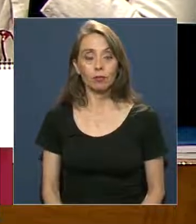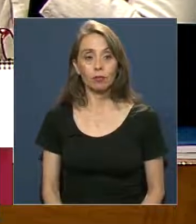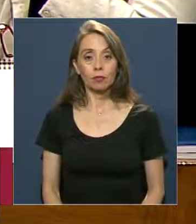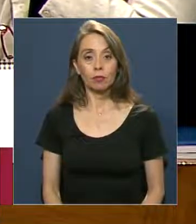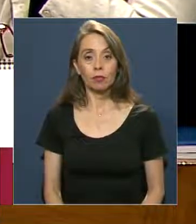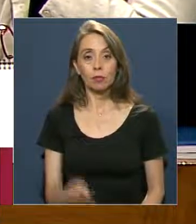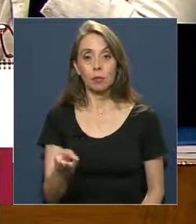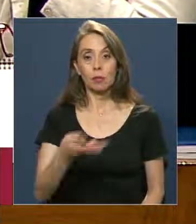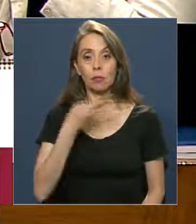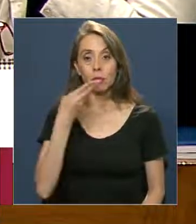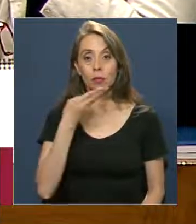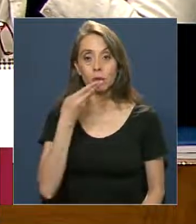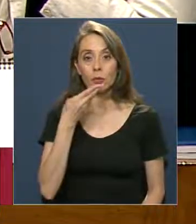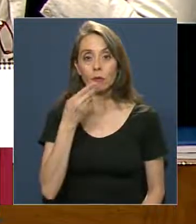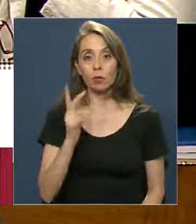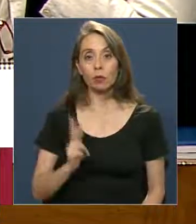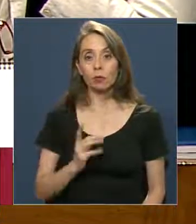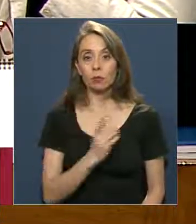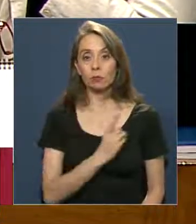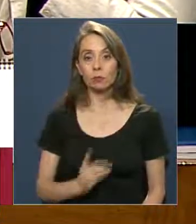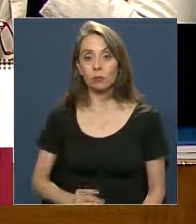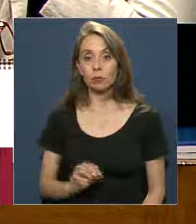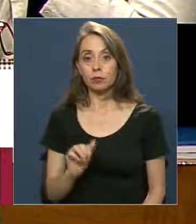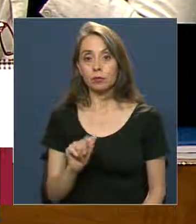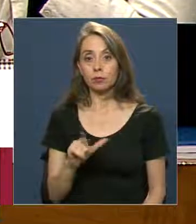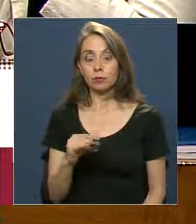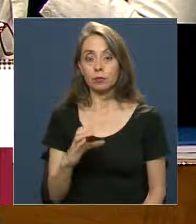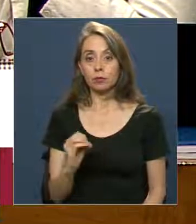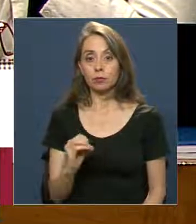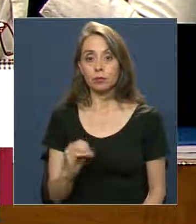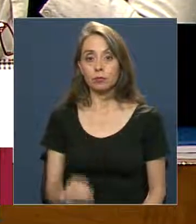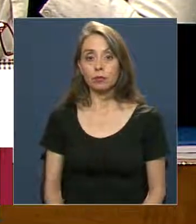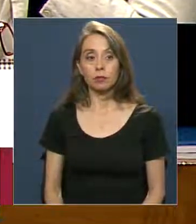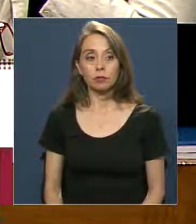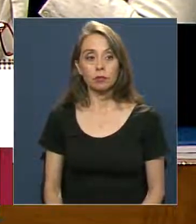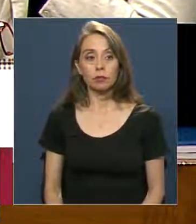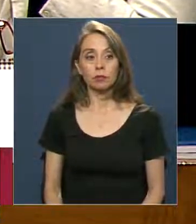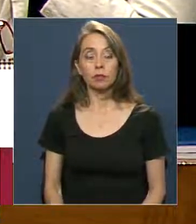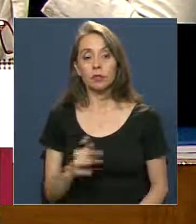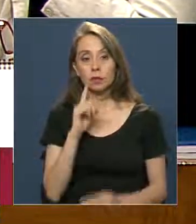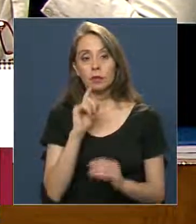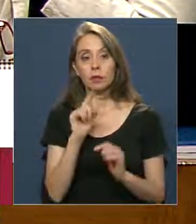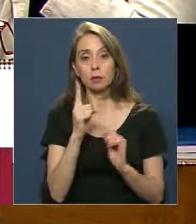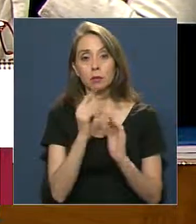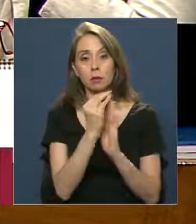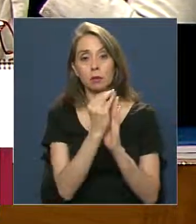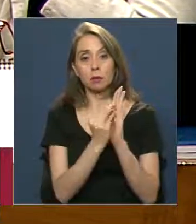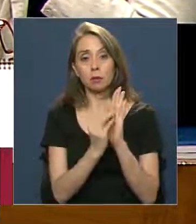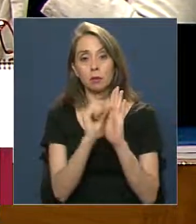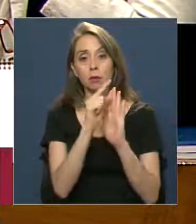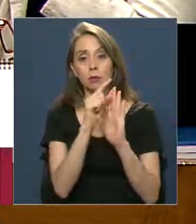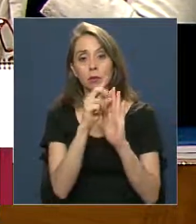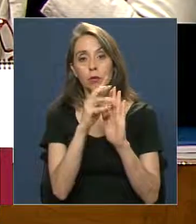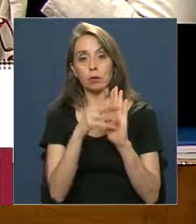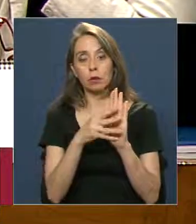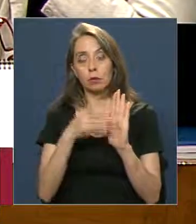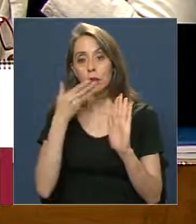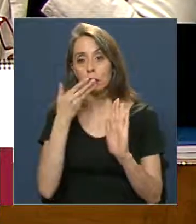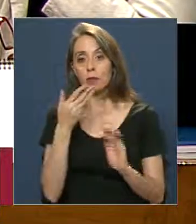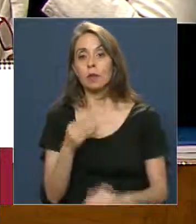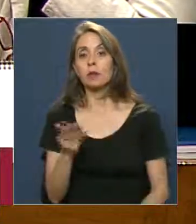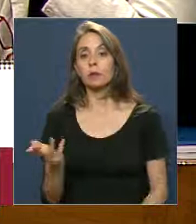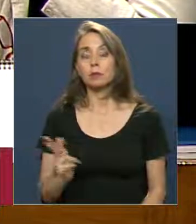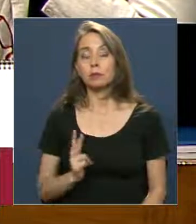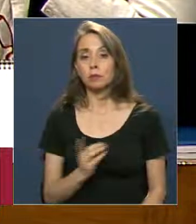Le ofrezco la palabra al señor diputado don René Alinco. Estamos en la primera línea de inscripción jerárquica. Le ofrezco la palabra al